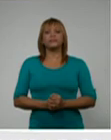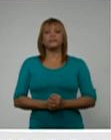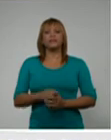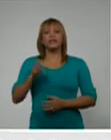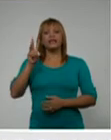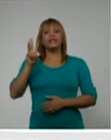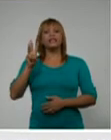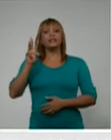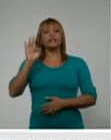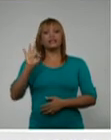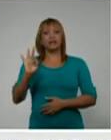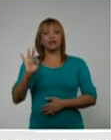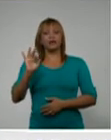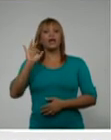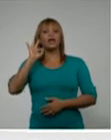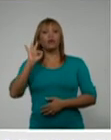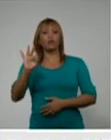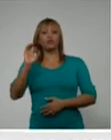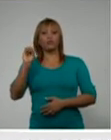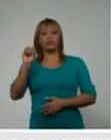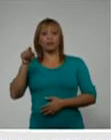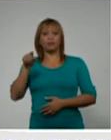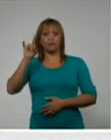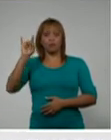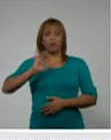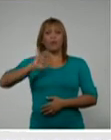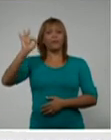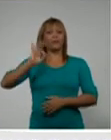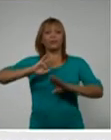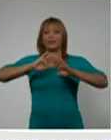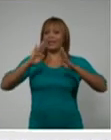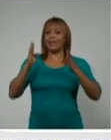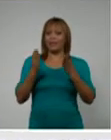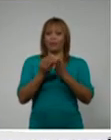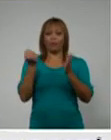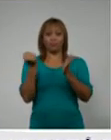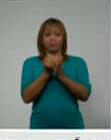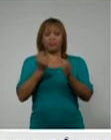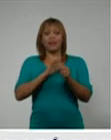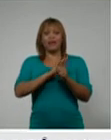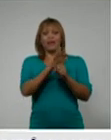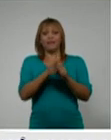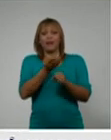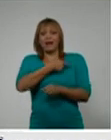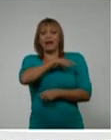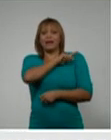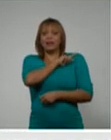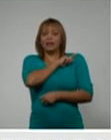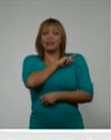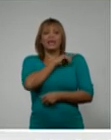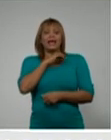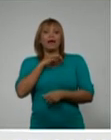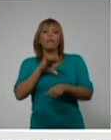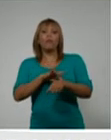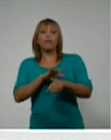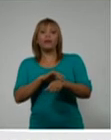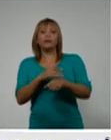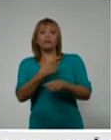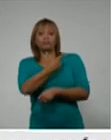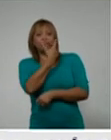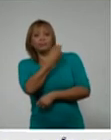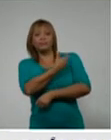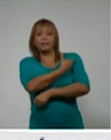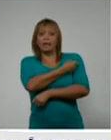38, o sea, el 80,9% de todos los diagnosticados ayer estaban asintomáticos en el momento del diagnóstico.